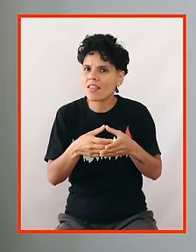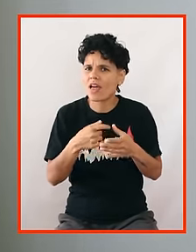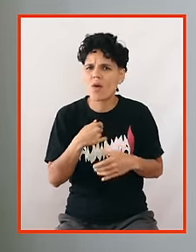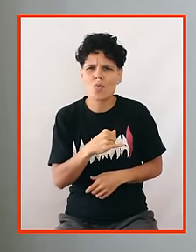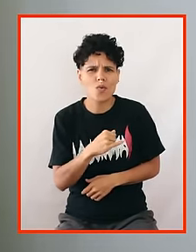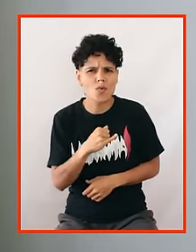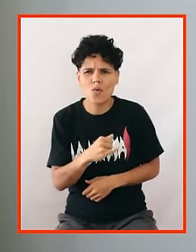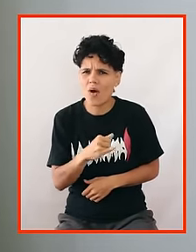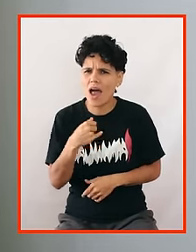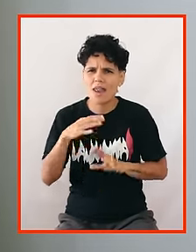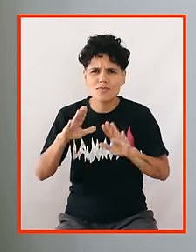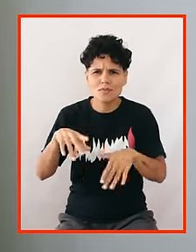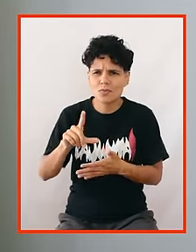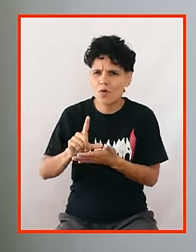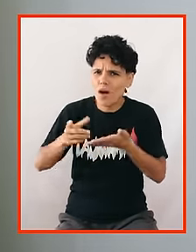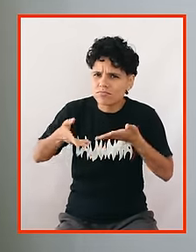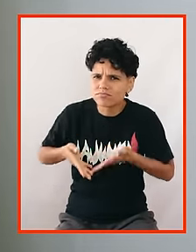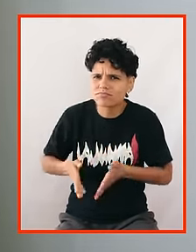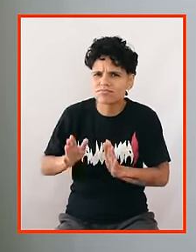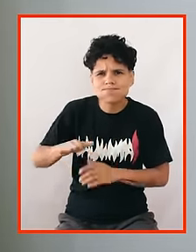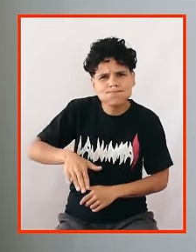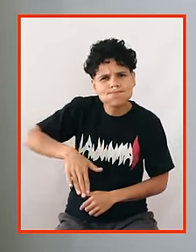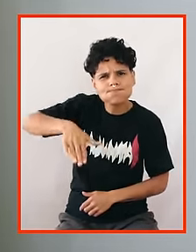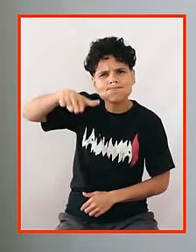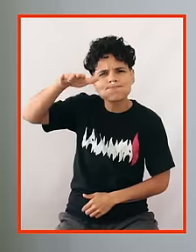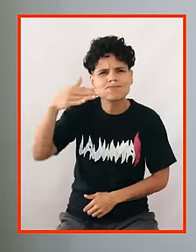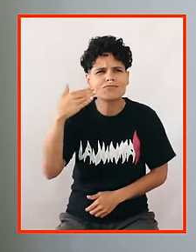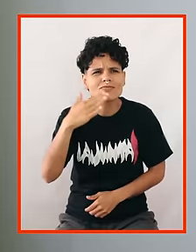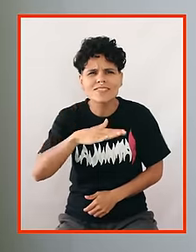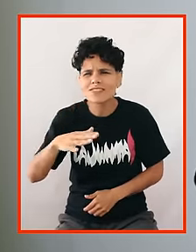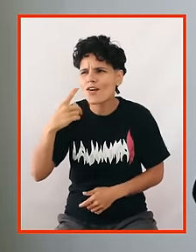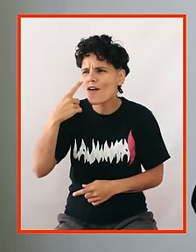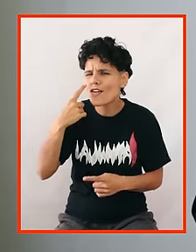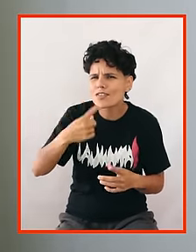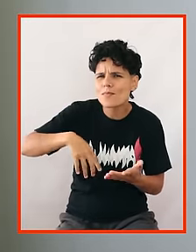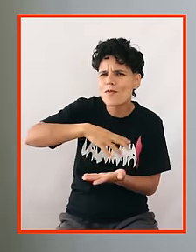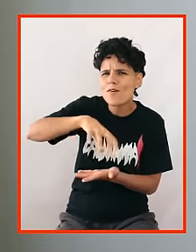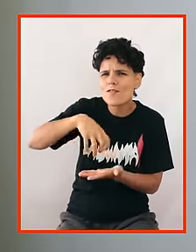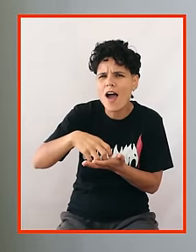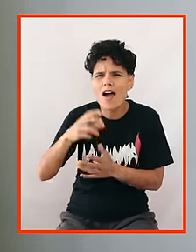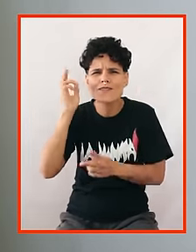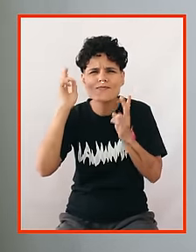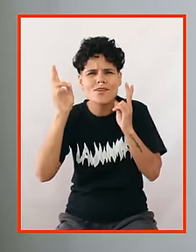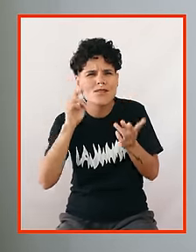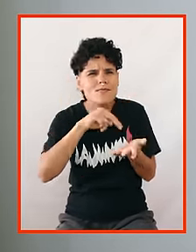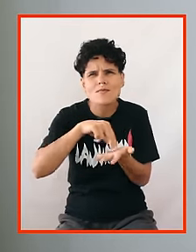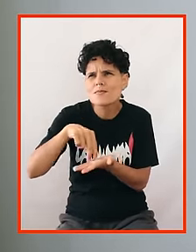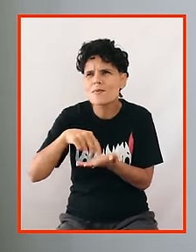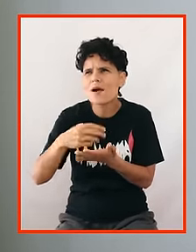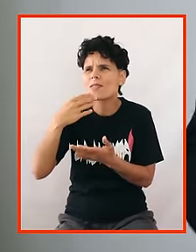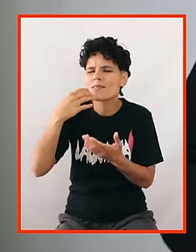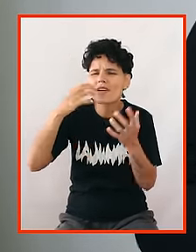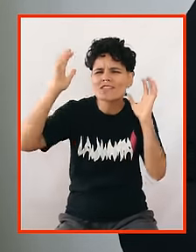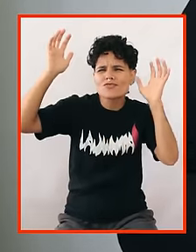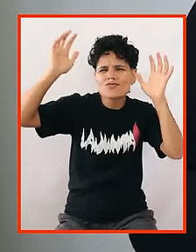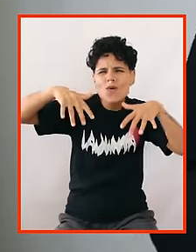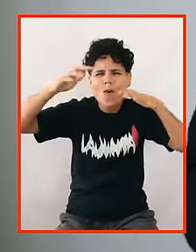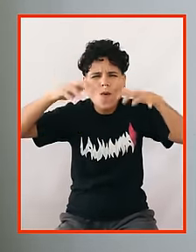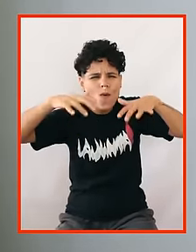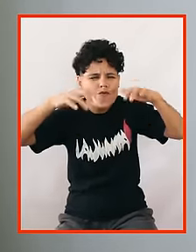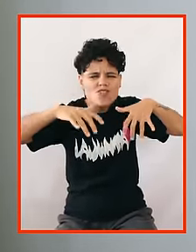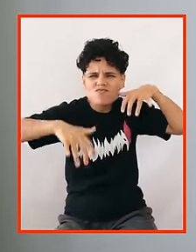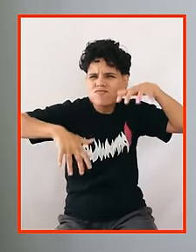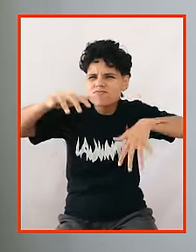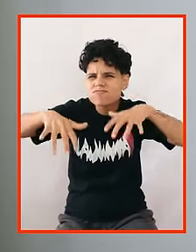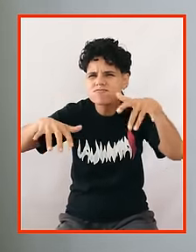mismo soy yo. Hemos tenido la misma infancia, hemos recorrido los mismos lugares, hemos estado en los mismos paraderos de micro, hemos visto cómo cae la lluvia